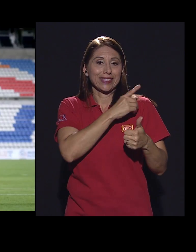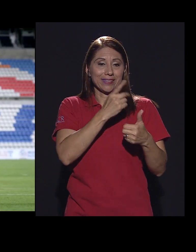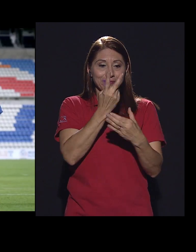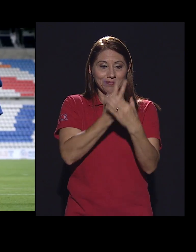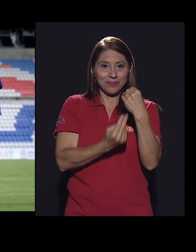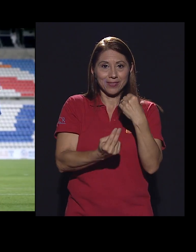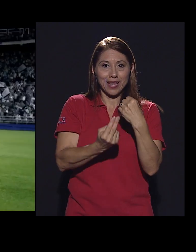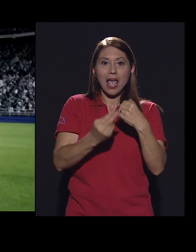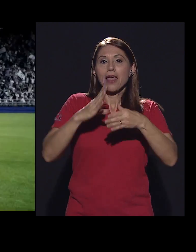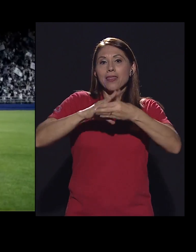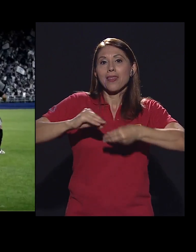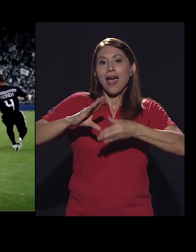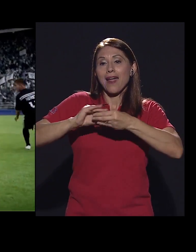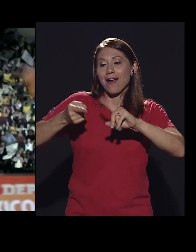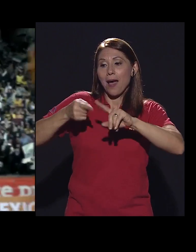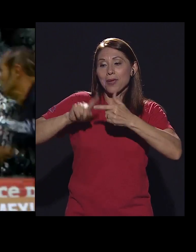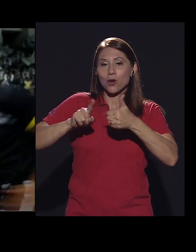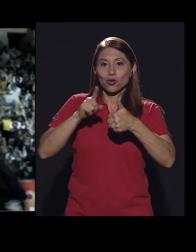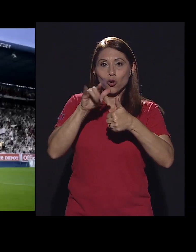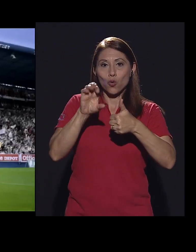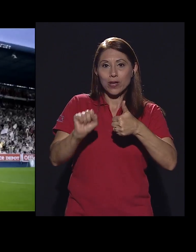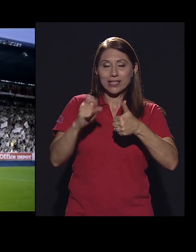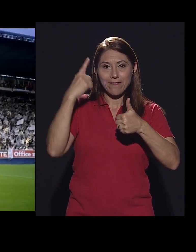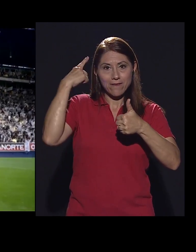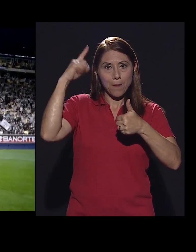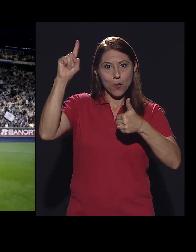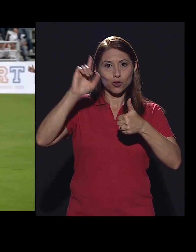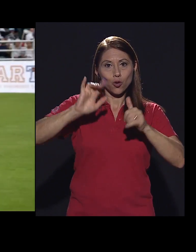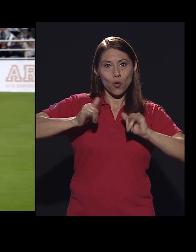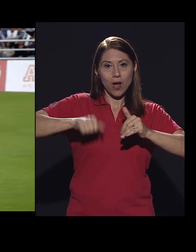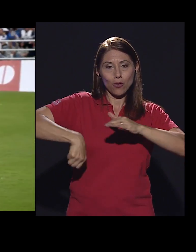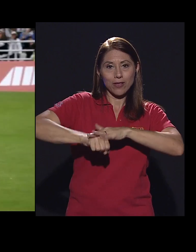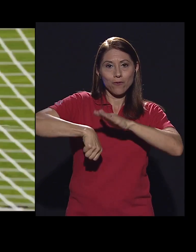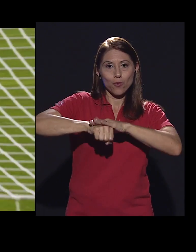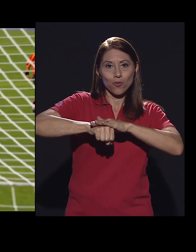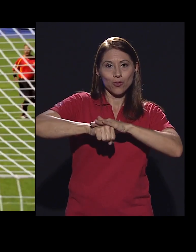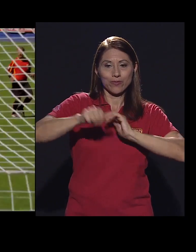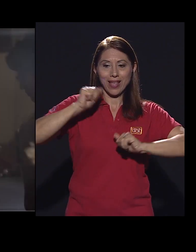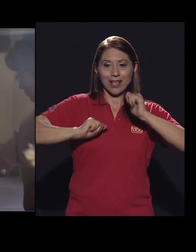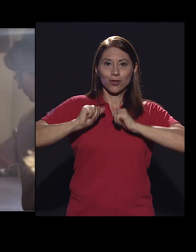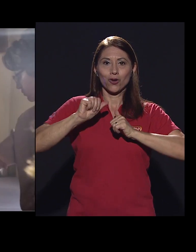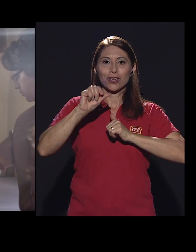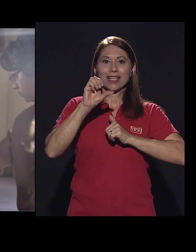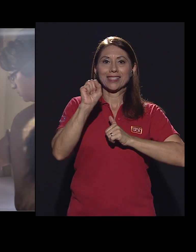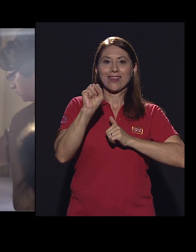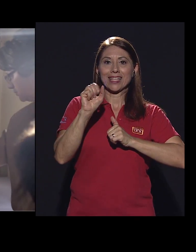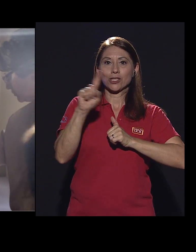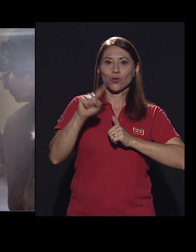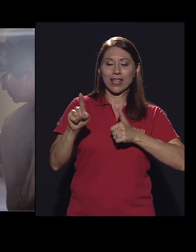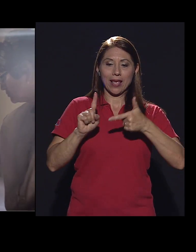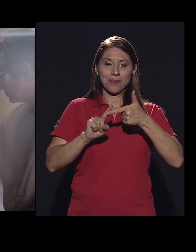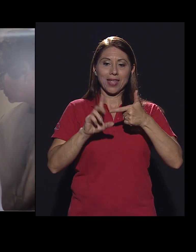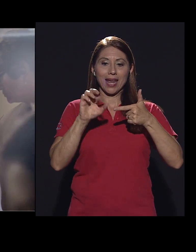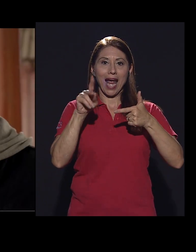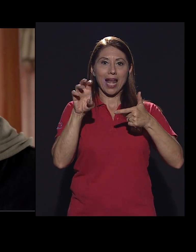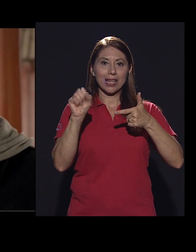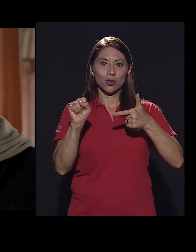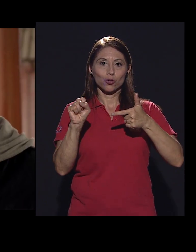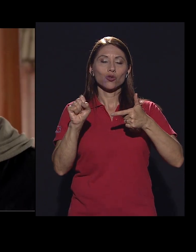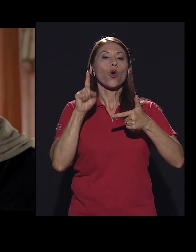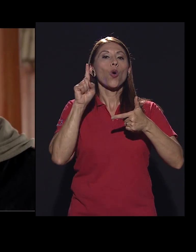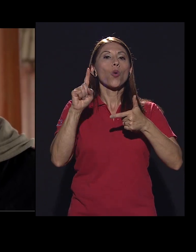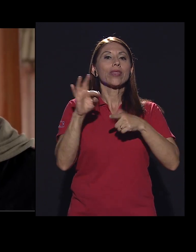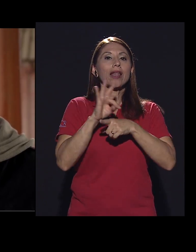la historia de estos dos amigos, Luis, famoso jugador de fútbol interpretado por Sebastián Zurita, y Carlitos, un terapeuta